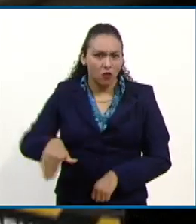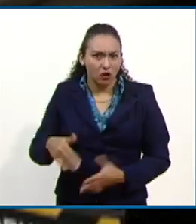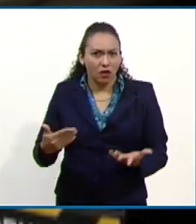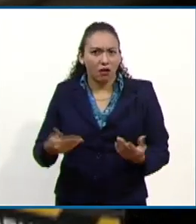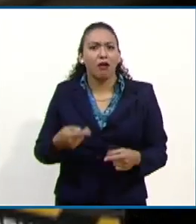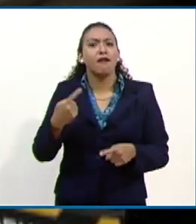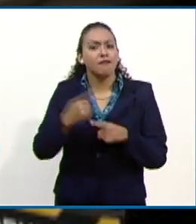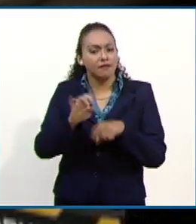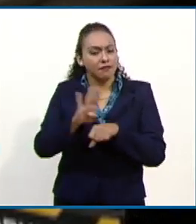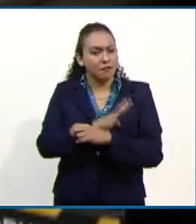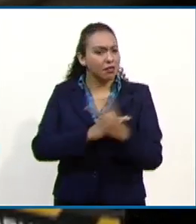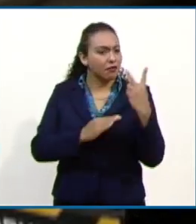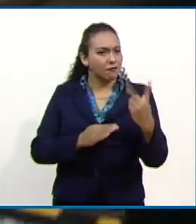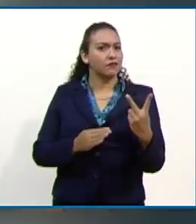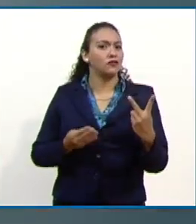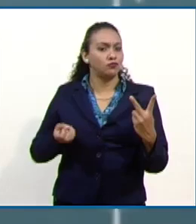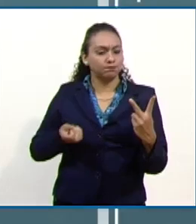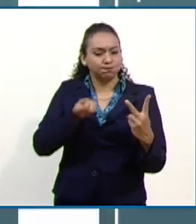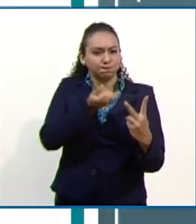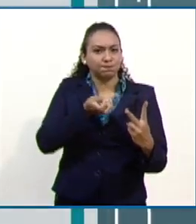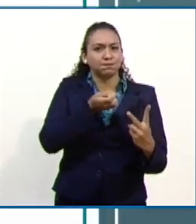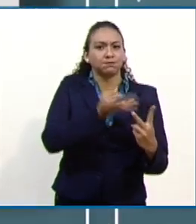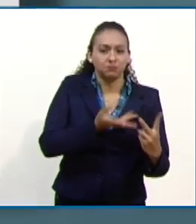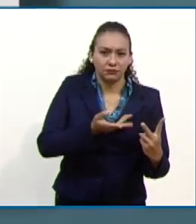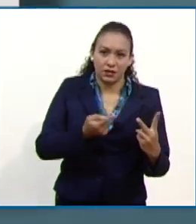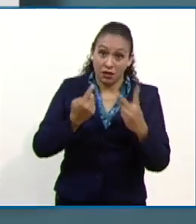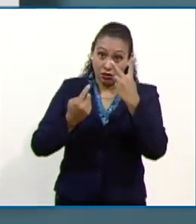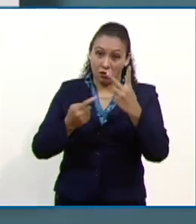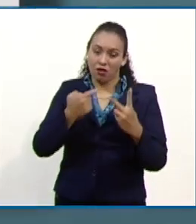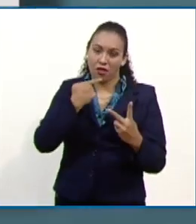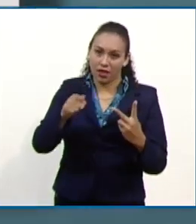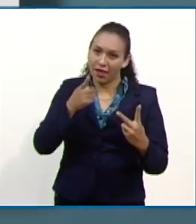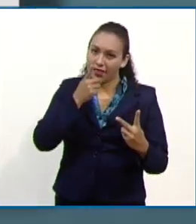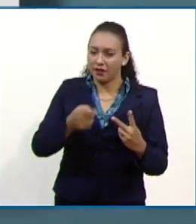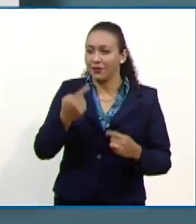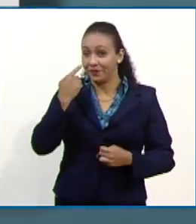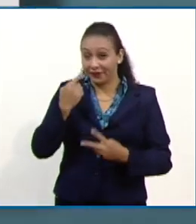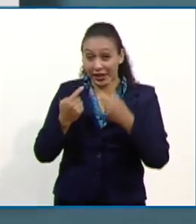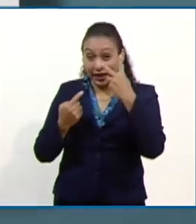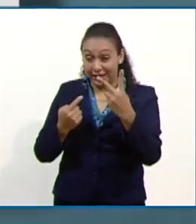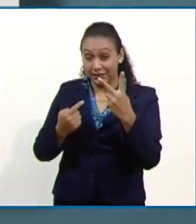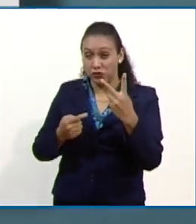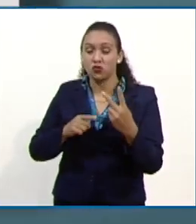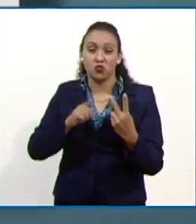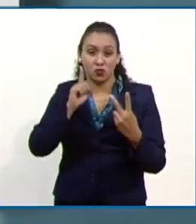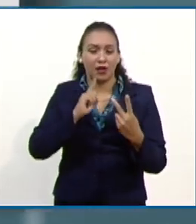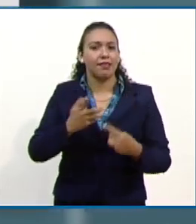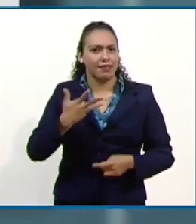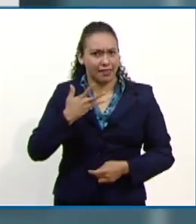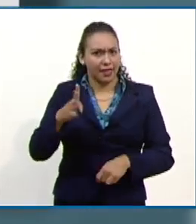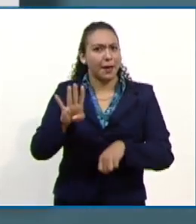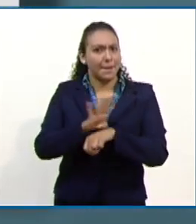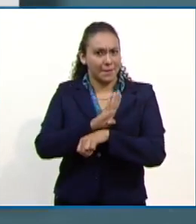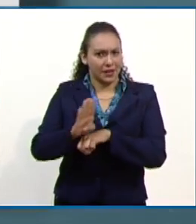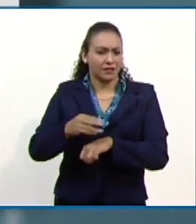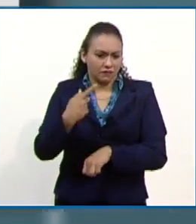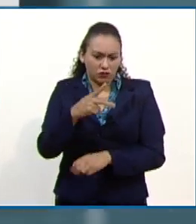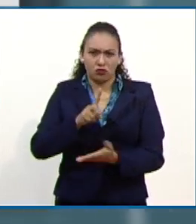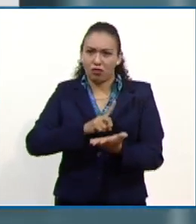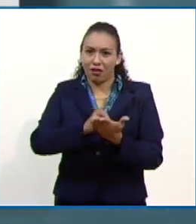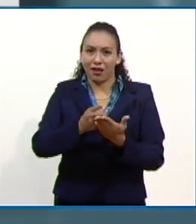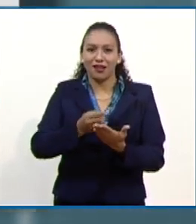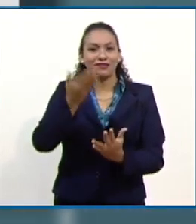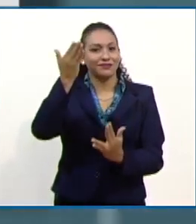la resolución de la Junta Federal de Conciliación que determinó que ambas cónyuges tenían derecho a recibir el beneficio a partes